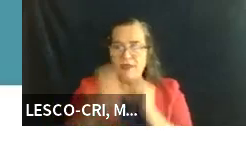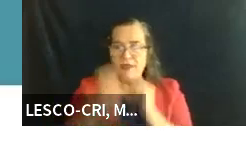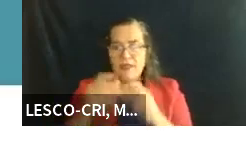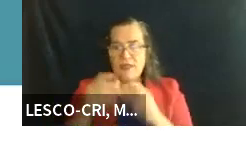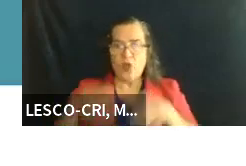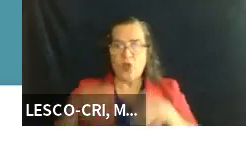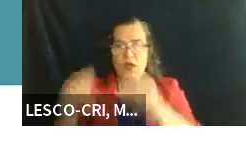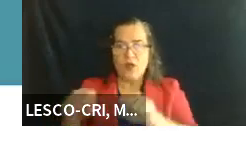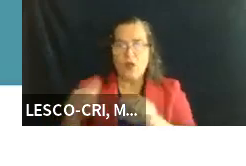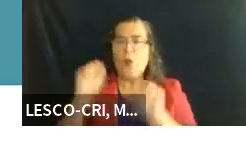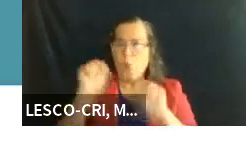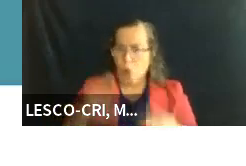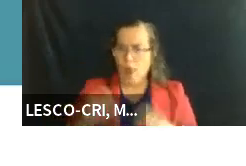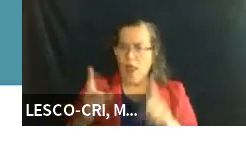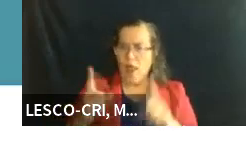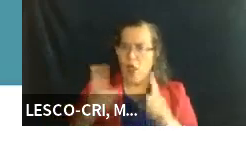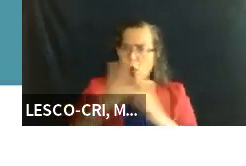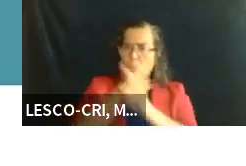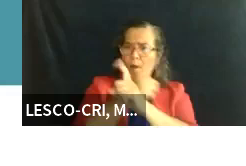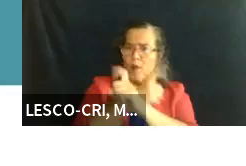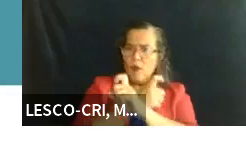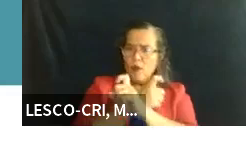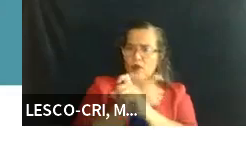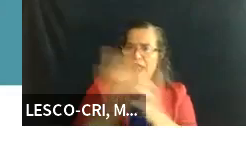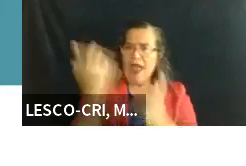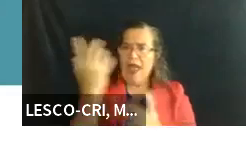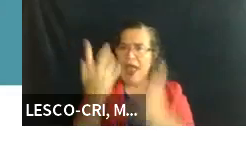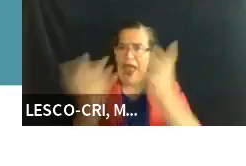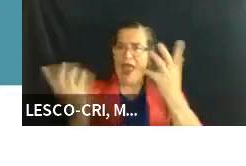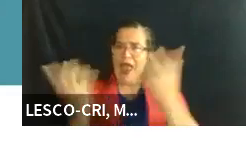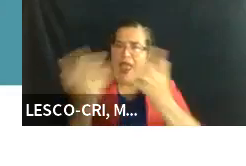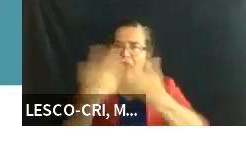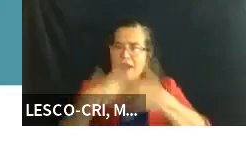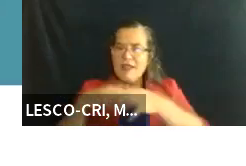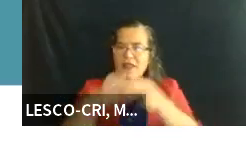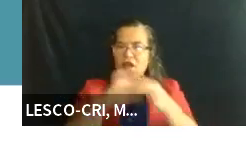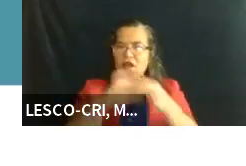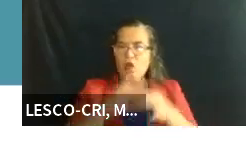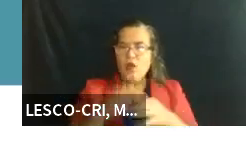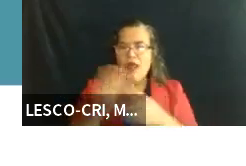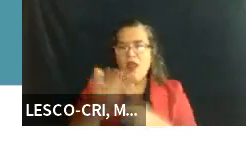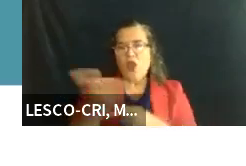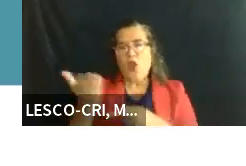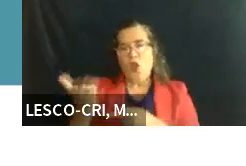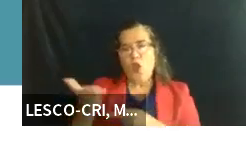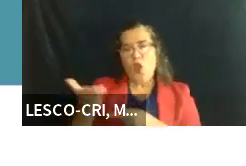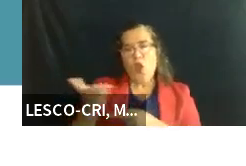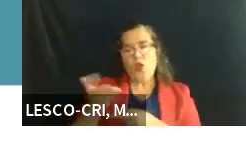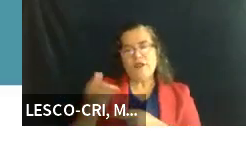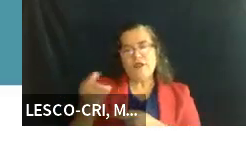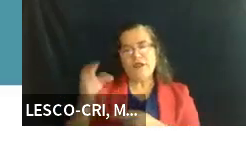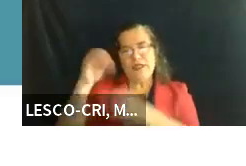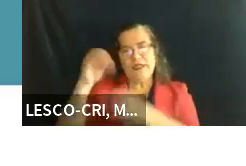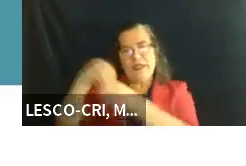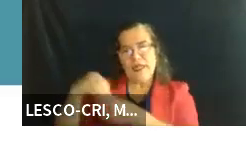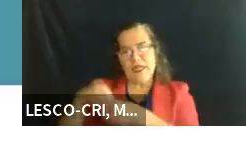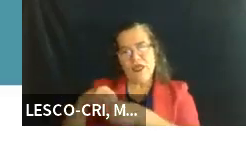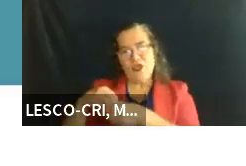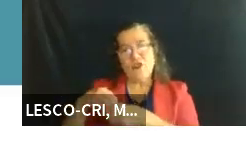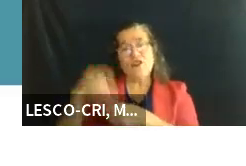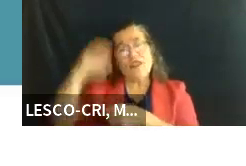complejizar esa actuación con la articulación con uno o más contenidos fundantes y siempre incluye criterios de